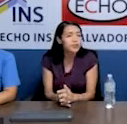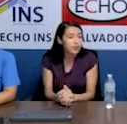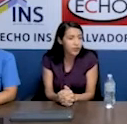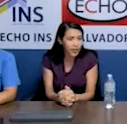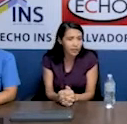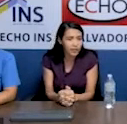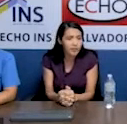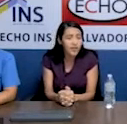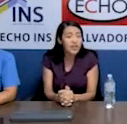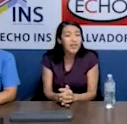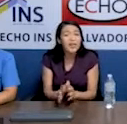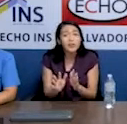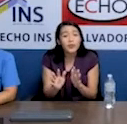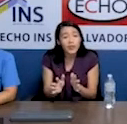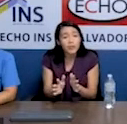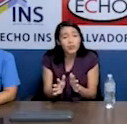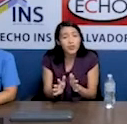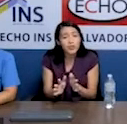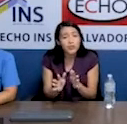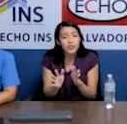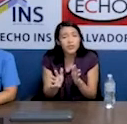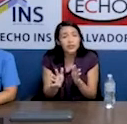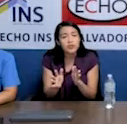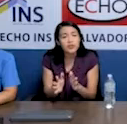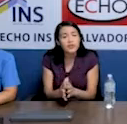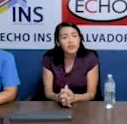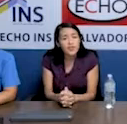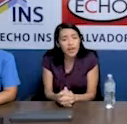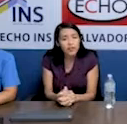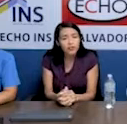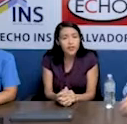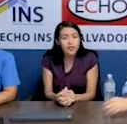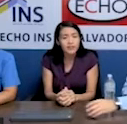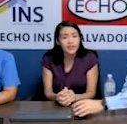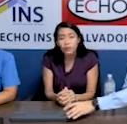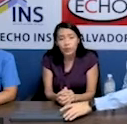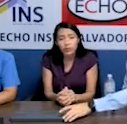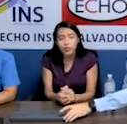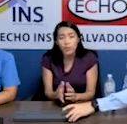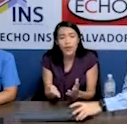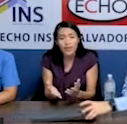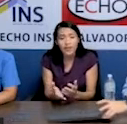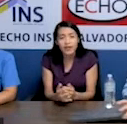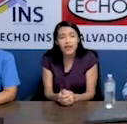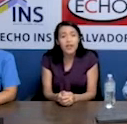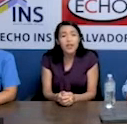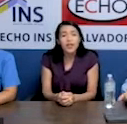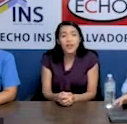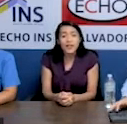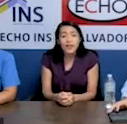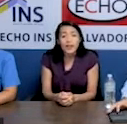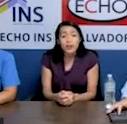en los servicios de urgencia. El 90% de los que son beneficiarios de seguros como Medicare